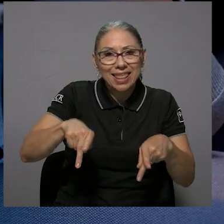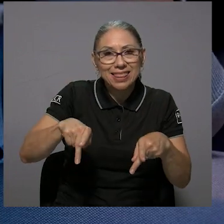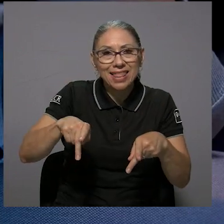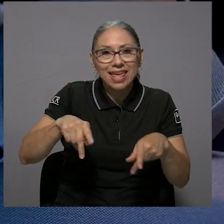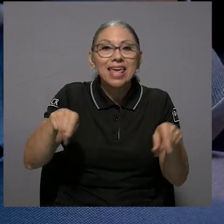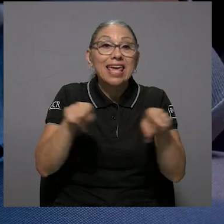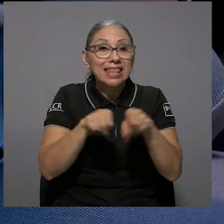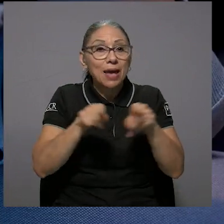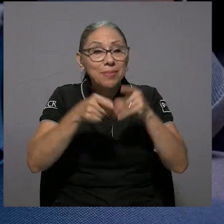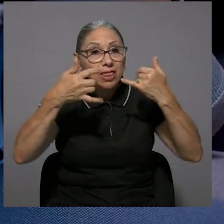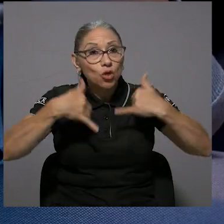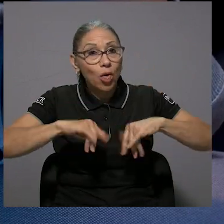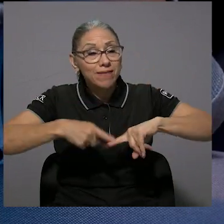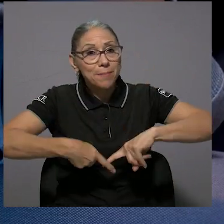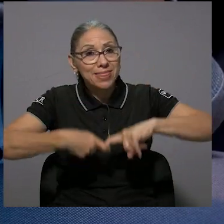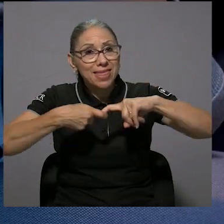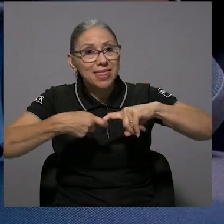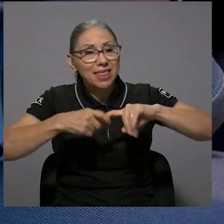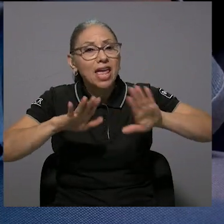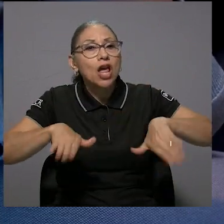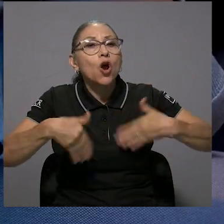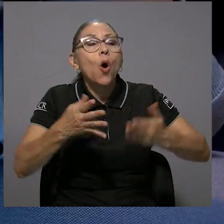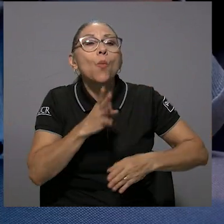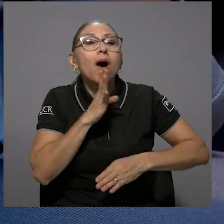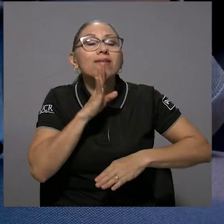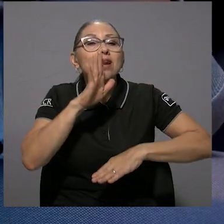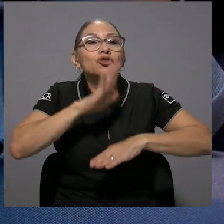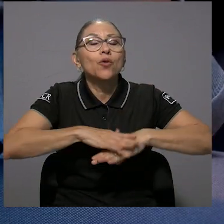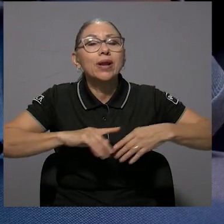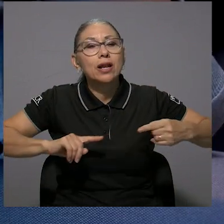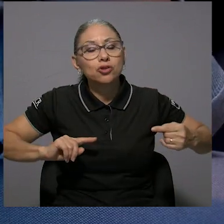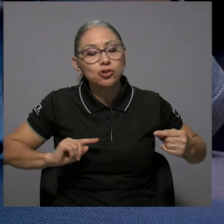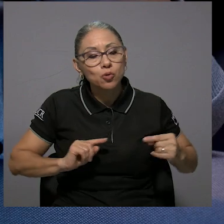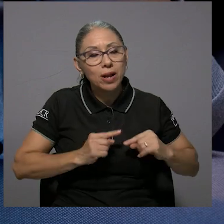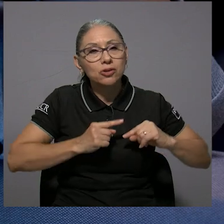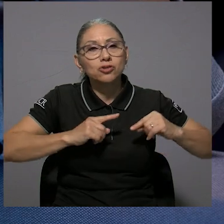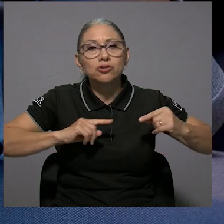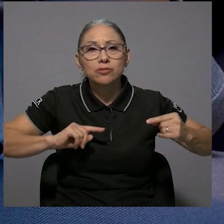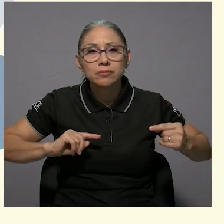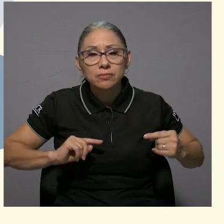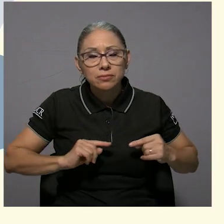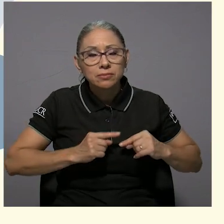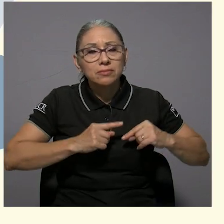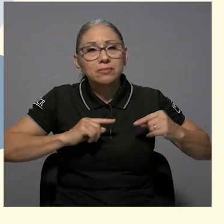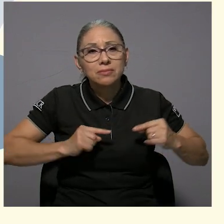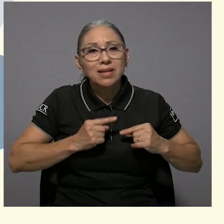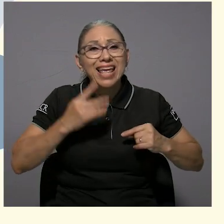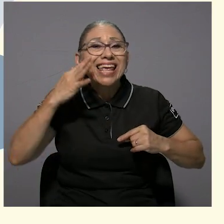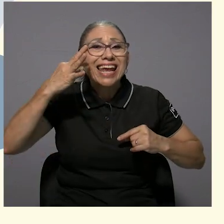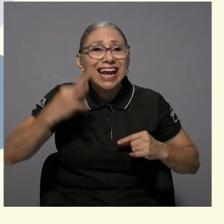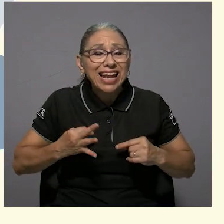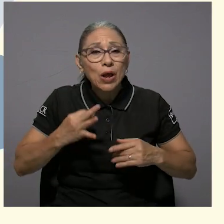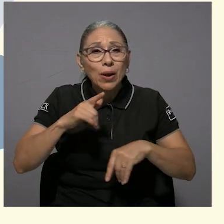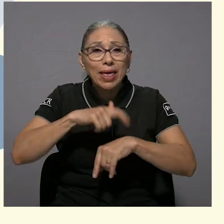está pendiente es cómo hablaron de los duelos. Y creo que en pandemia es un